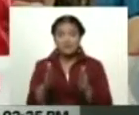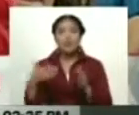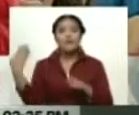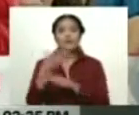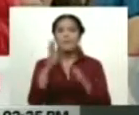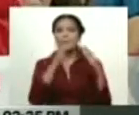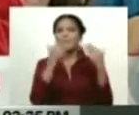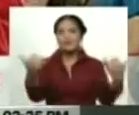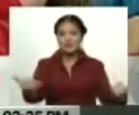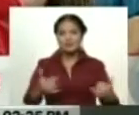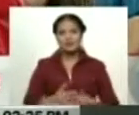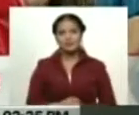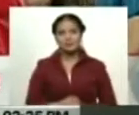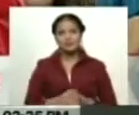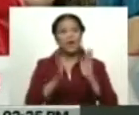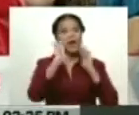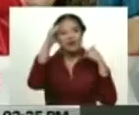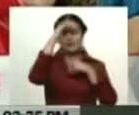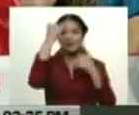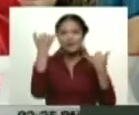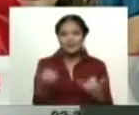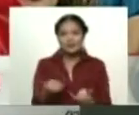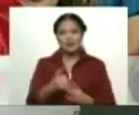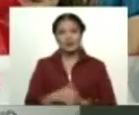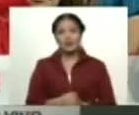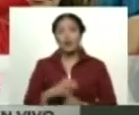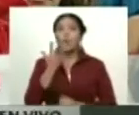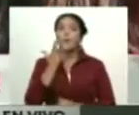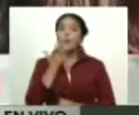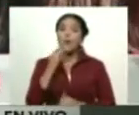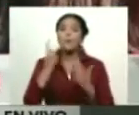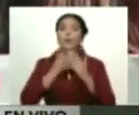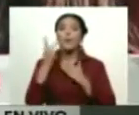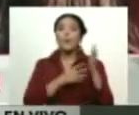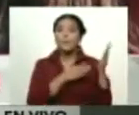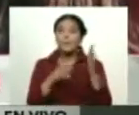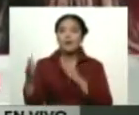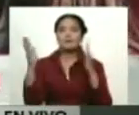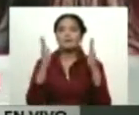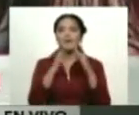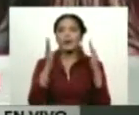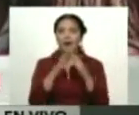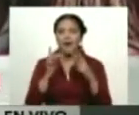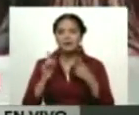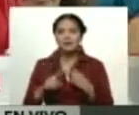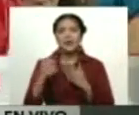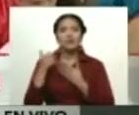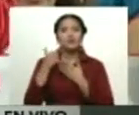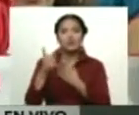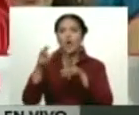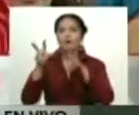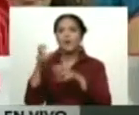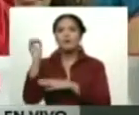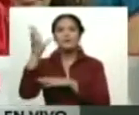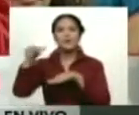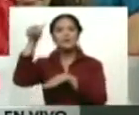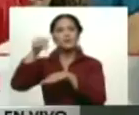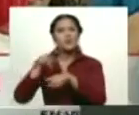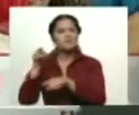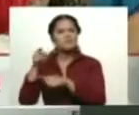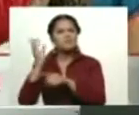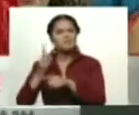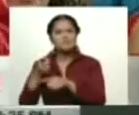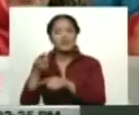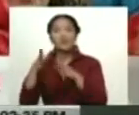casa ahorita mismo y atenderla. Por ejemplo, los planes de vivienda, la colaboración de la nueva Asamblea Nacional para que